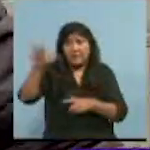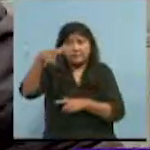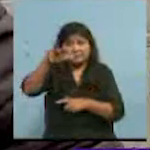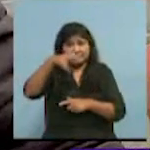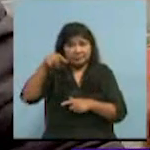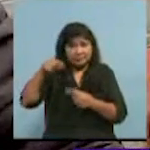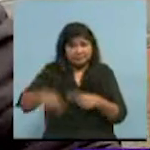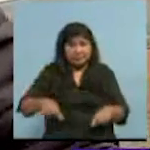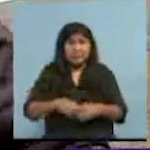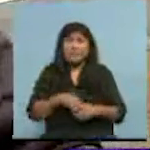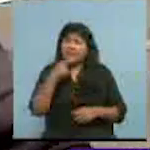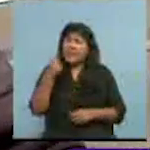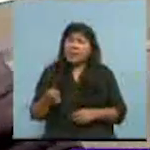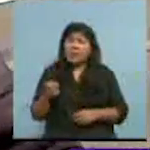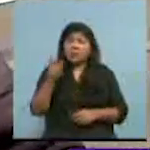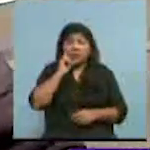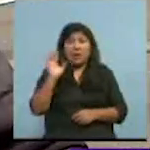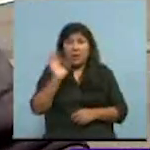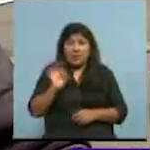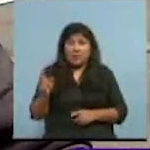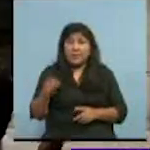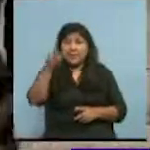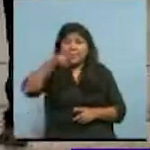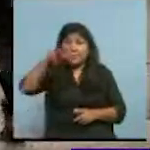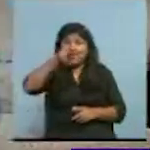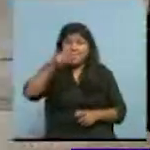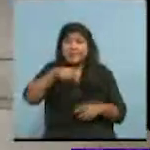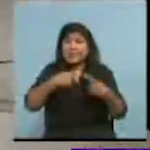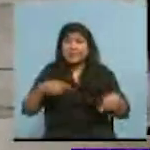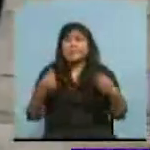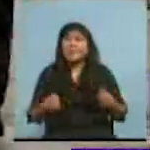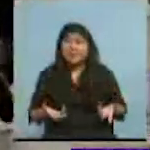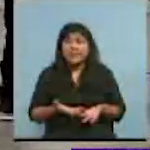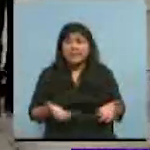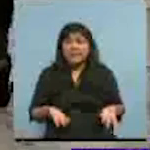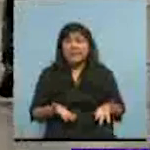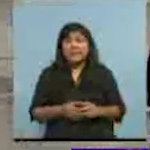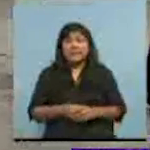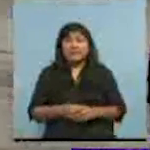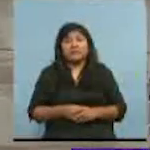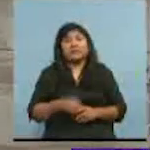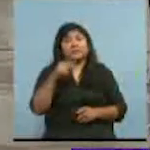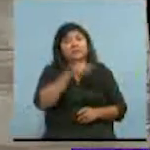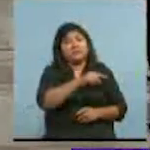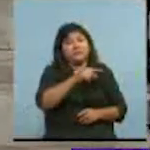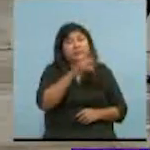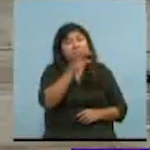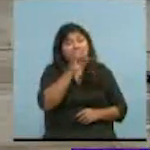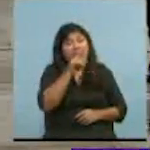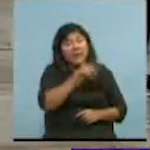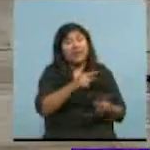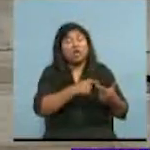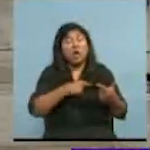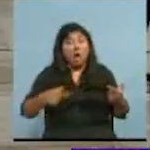opinás de López, del helicóptero? No, es una máquina realmente notable, como hablaba recién el director de Aeronáutica, Jorge Piotti, Luis Piotti y el señor